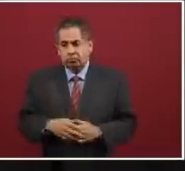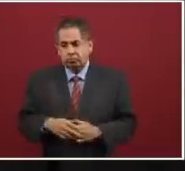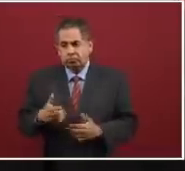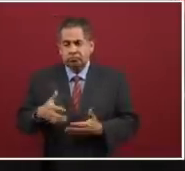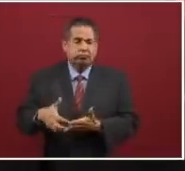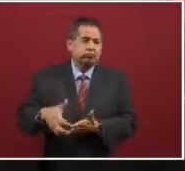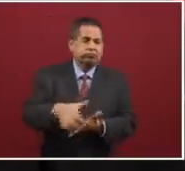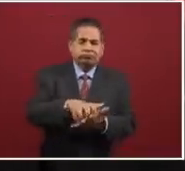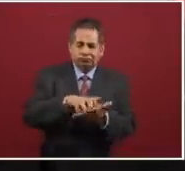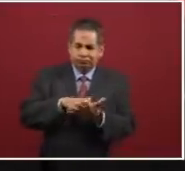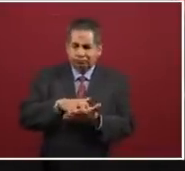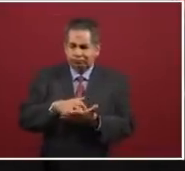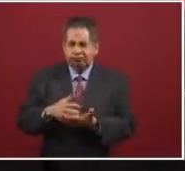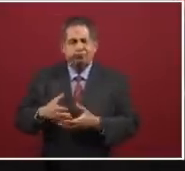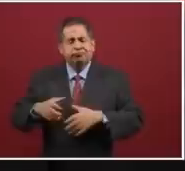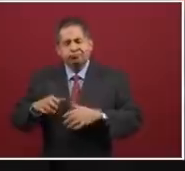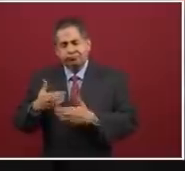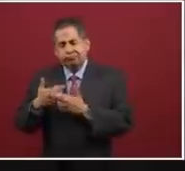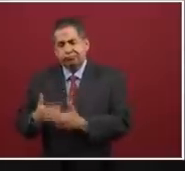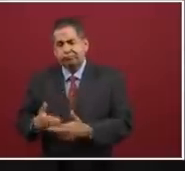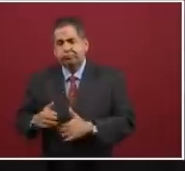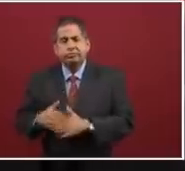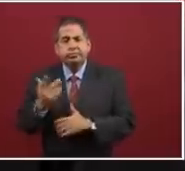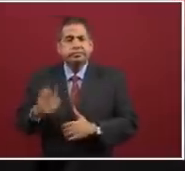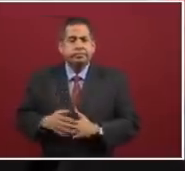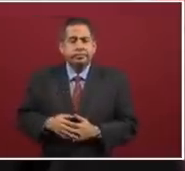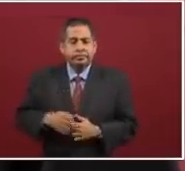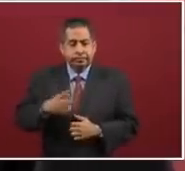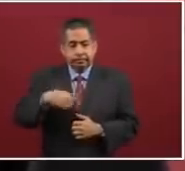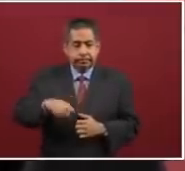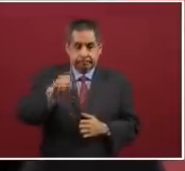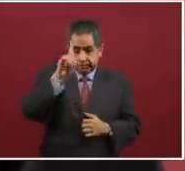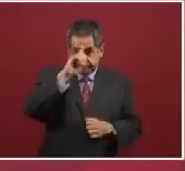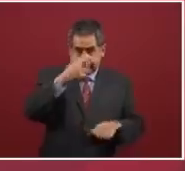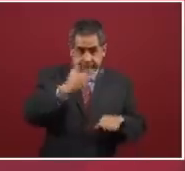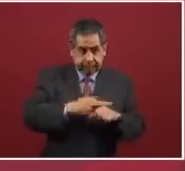muchísimos ahorros, porque los asesores